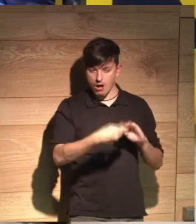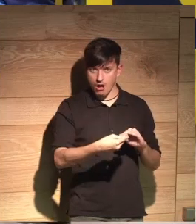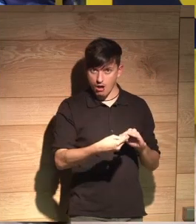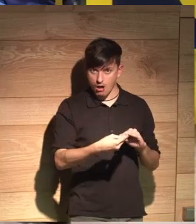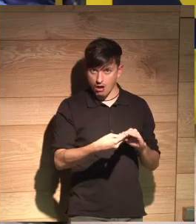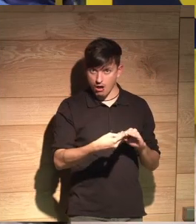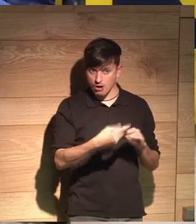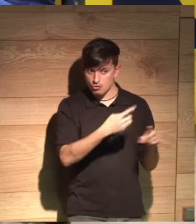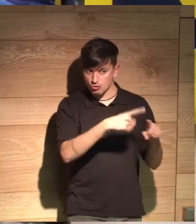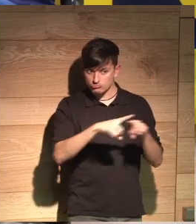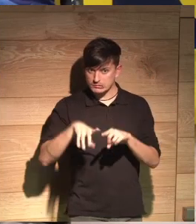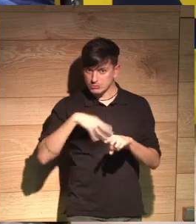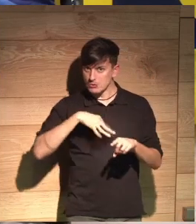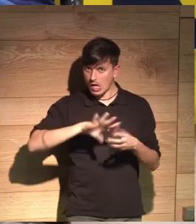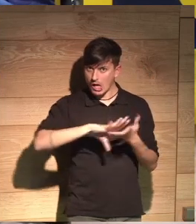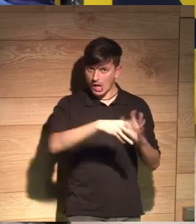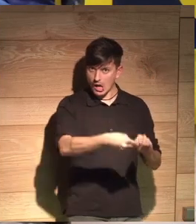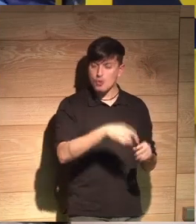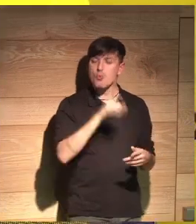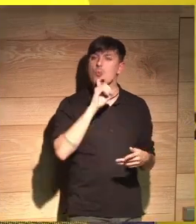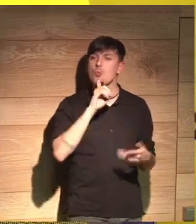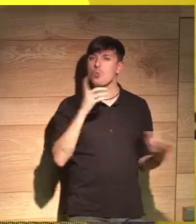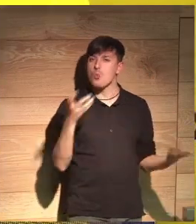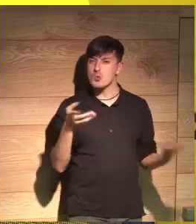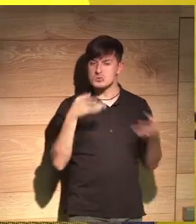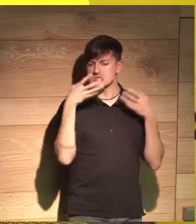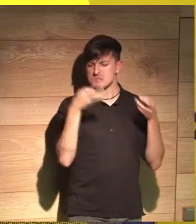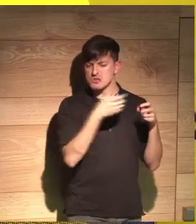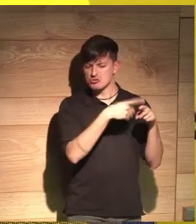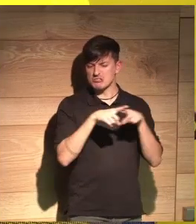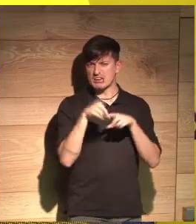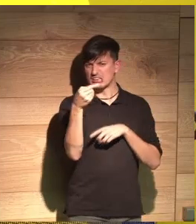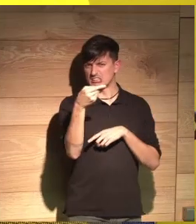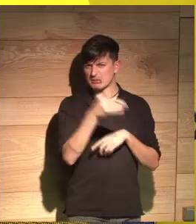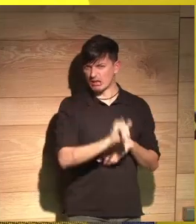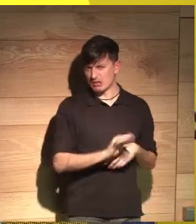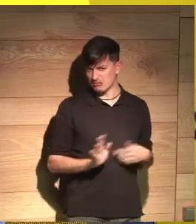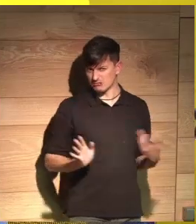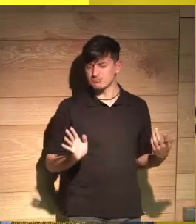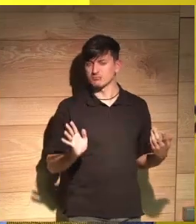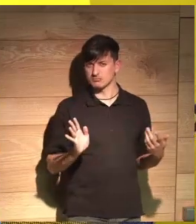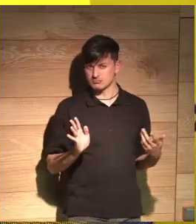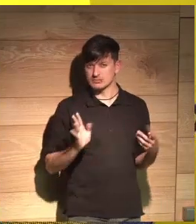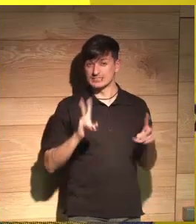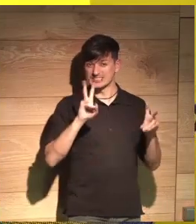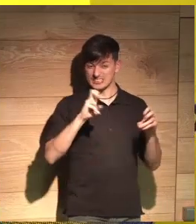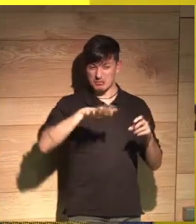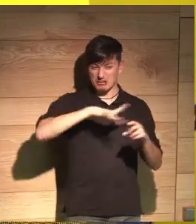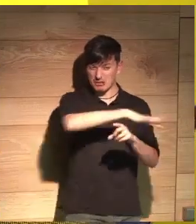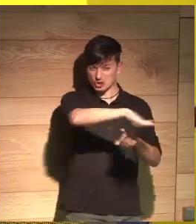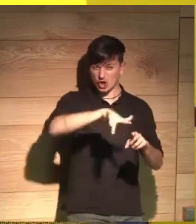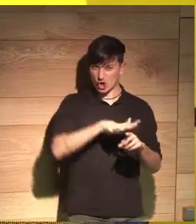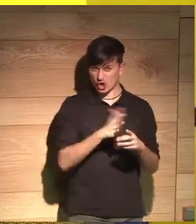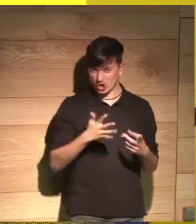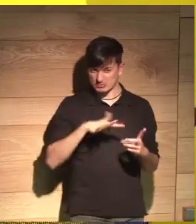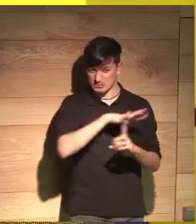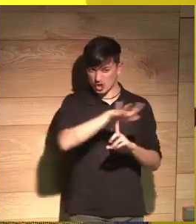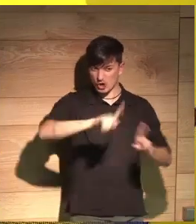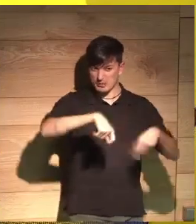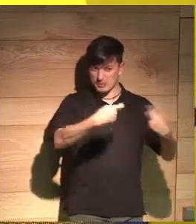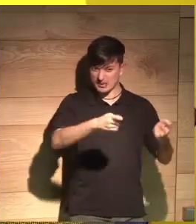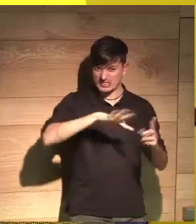implementar o sea siempre va a haber elementos negativos creo en términos del embargo del del medio